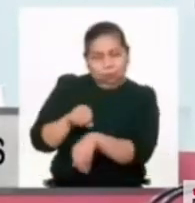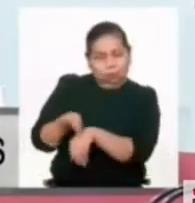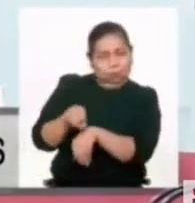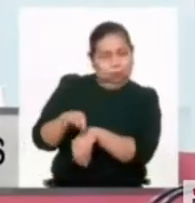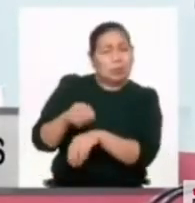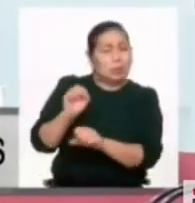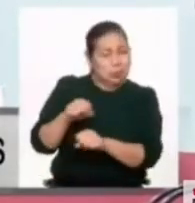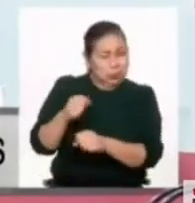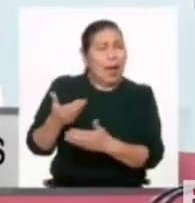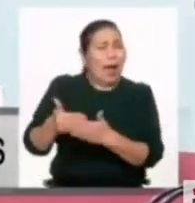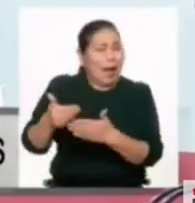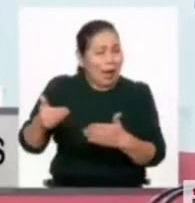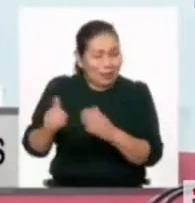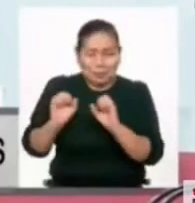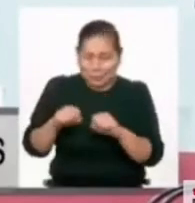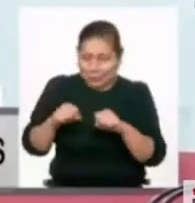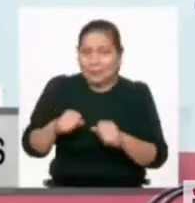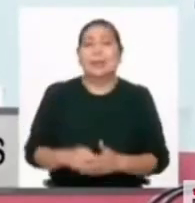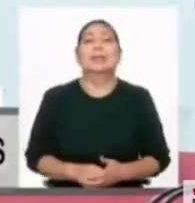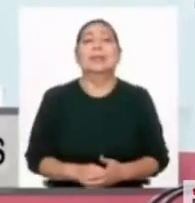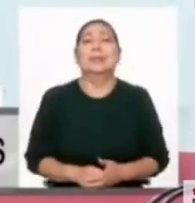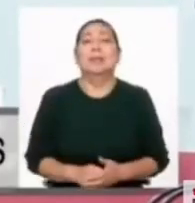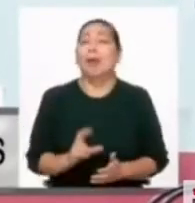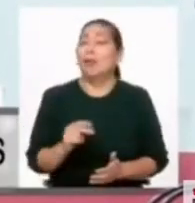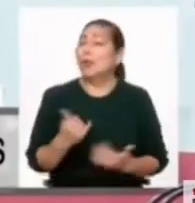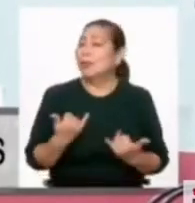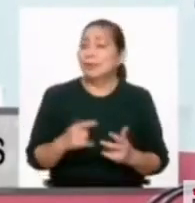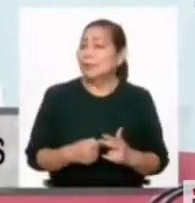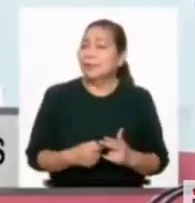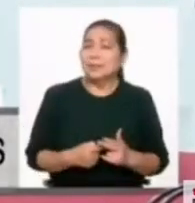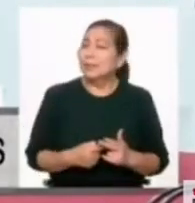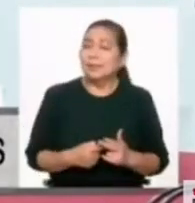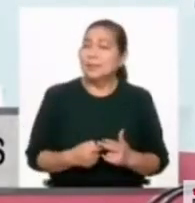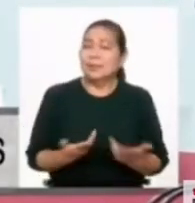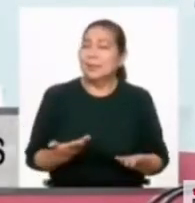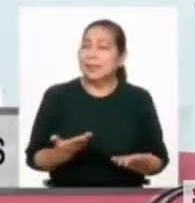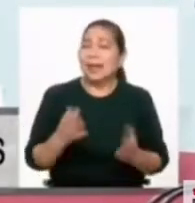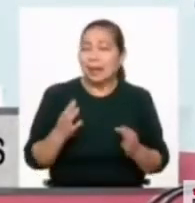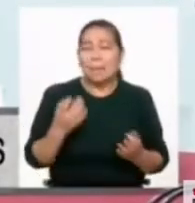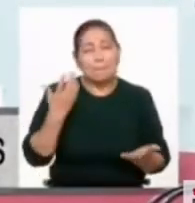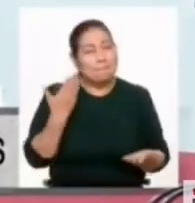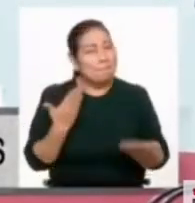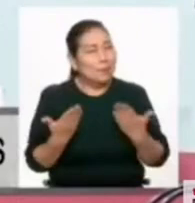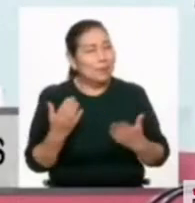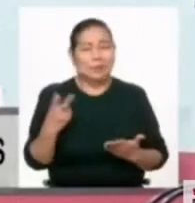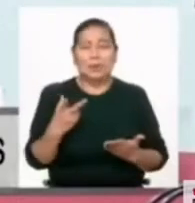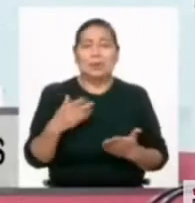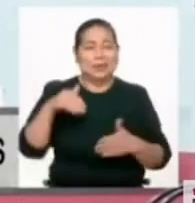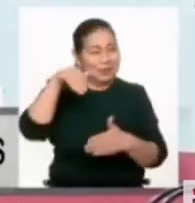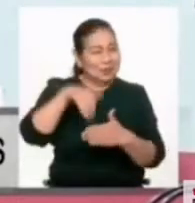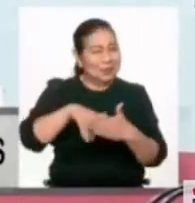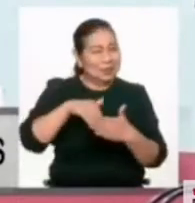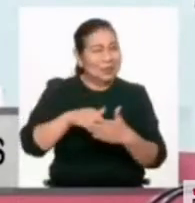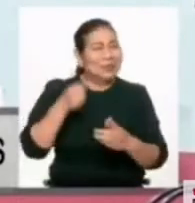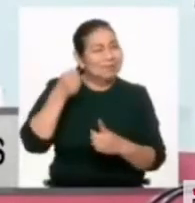la campaña, ¿no? Eso es cierto, ¿no? Y no desde el inicio, sino creo que esto aparece en la segunda vuelta, que